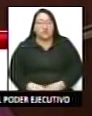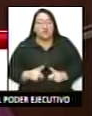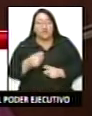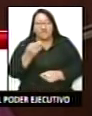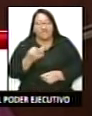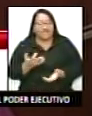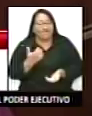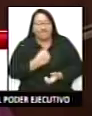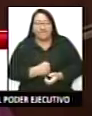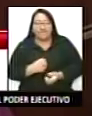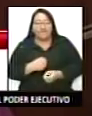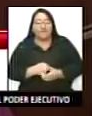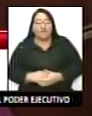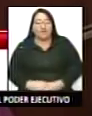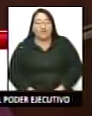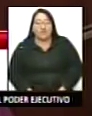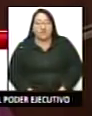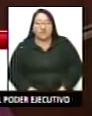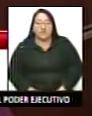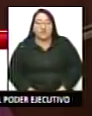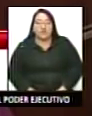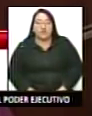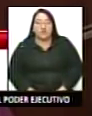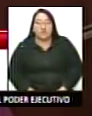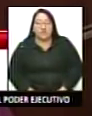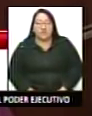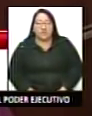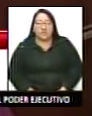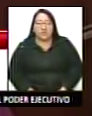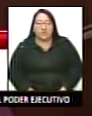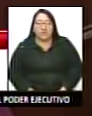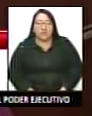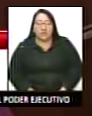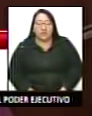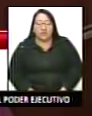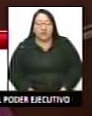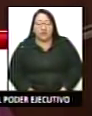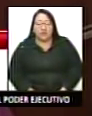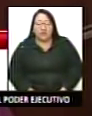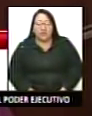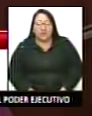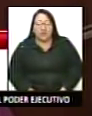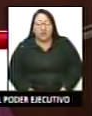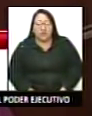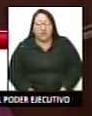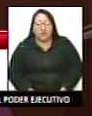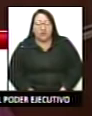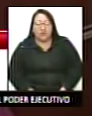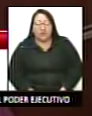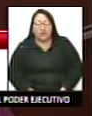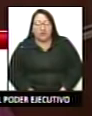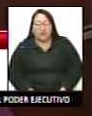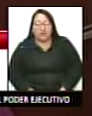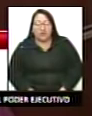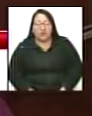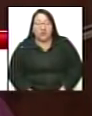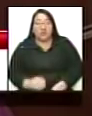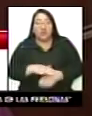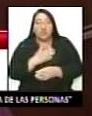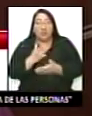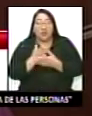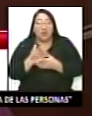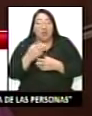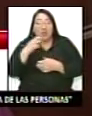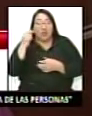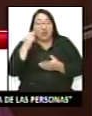desgraciadamente, desde que comenzó este lío, pleito político, se ha quedado, solamente se